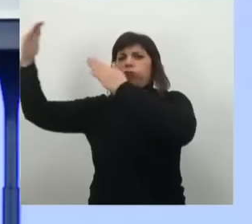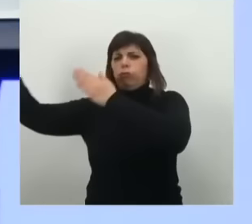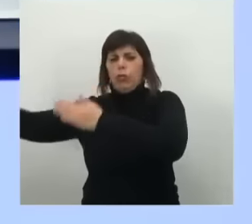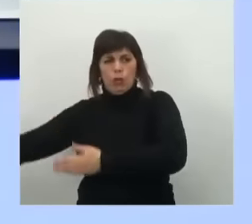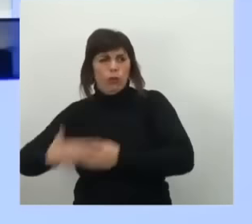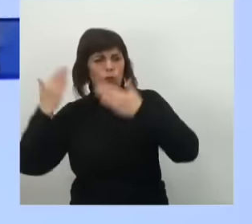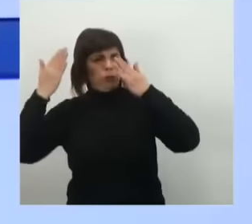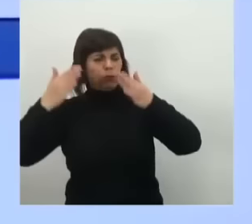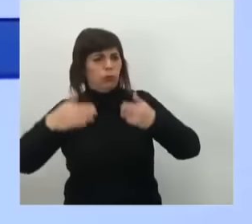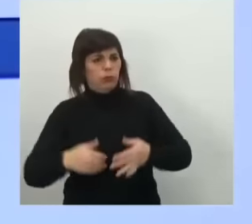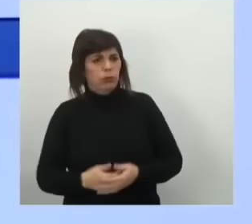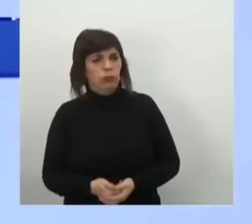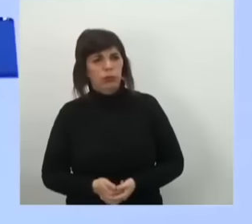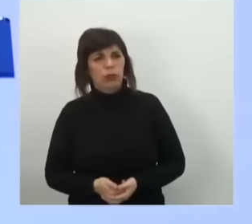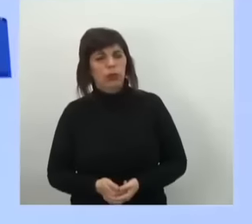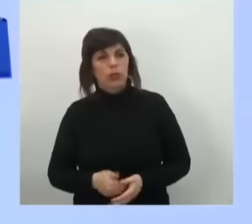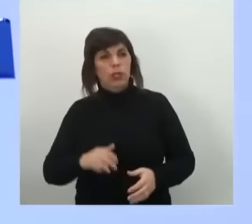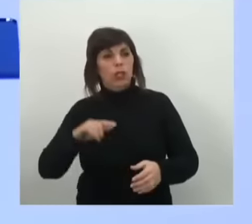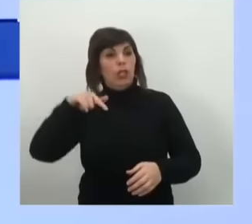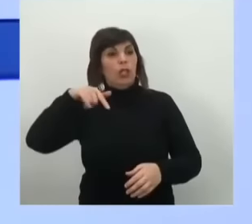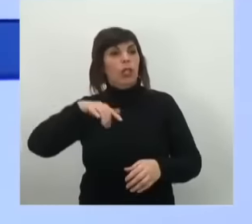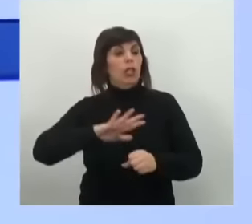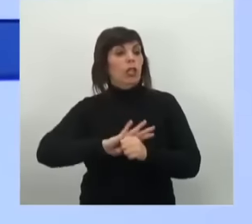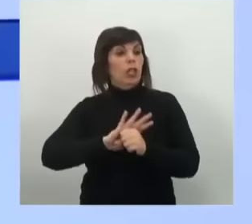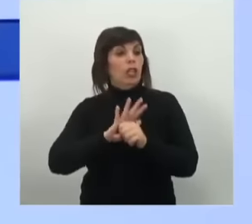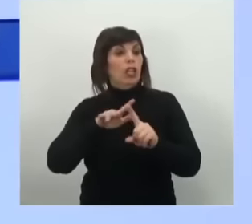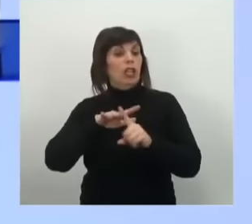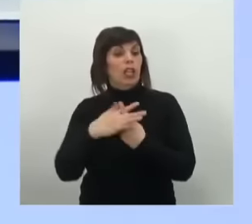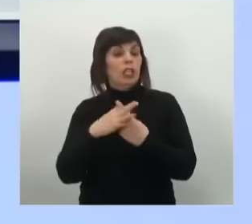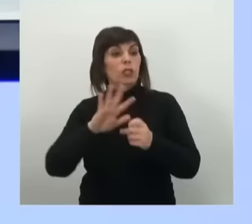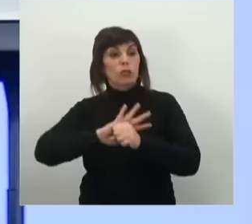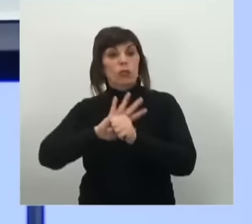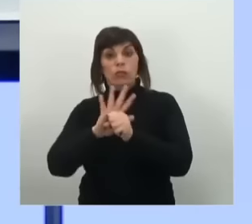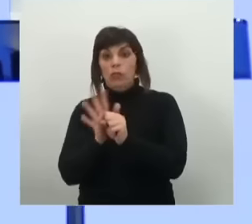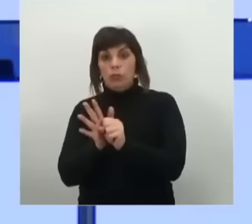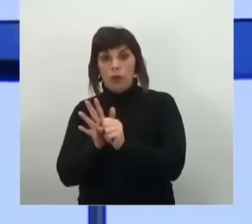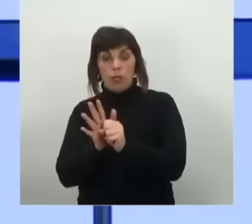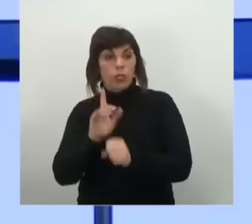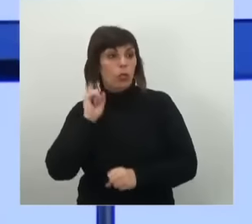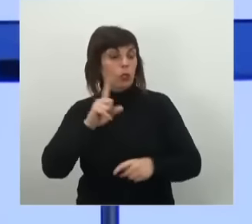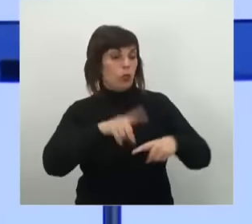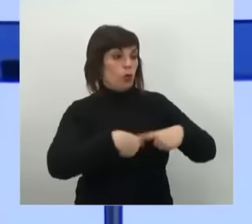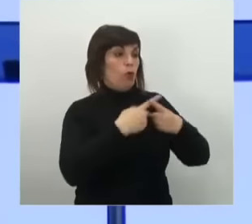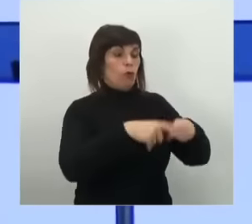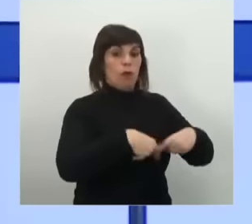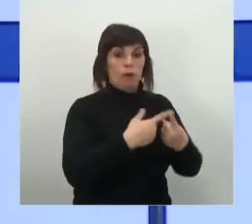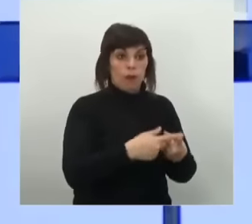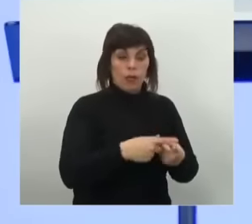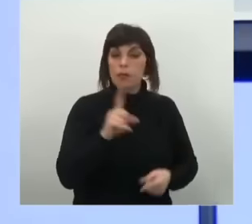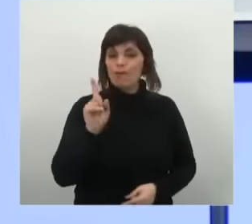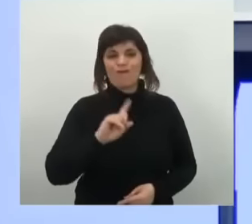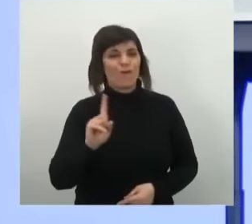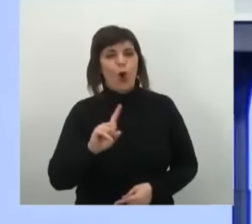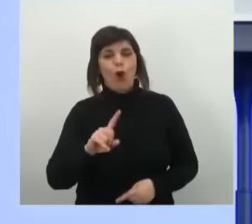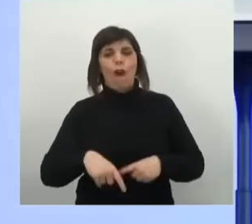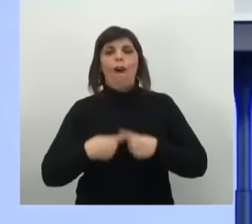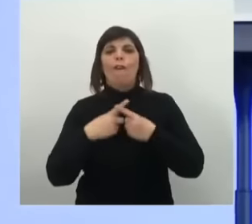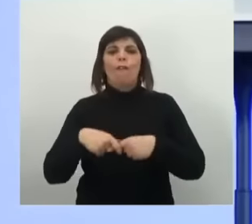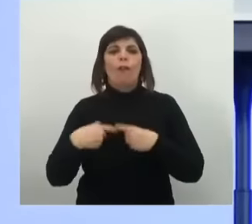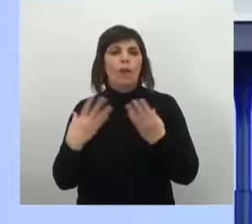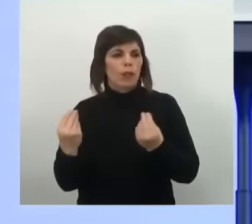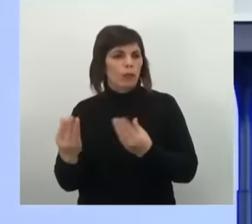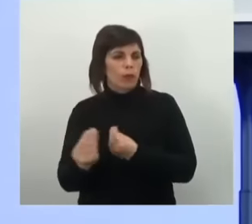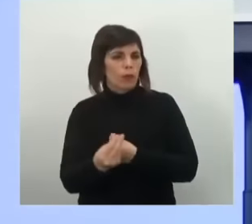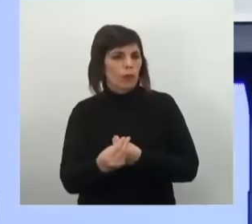cuando vino el covid no vino solamente para una familia vino para muchas familias cuando